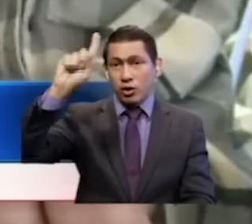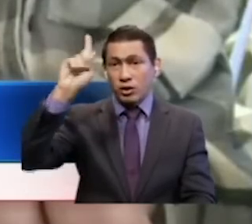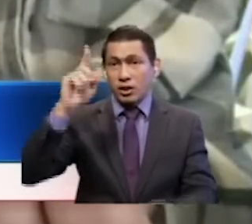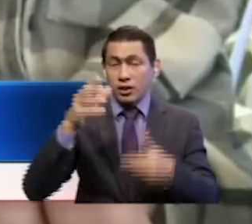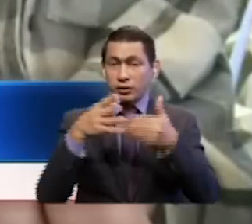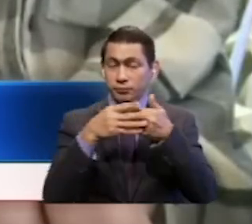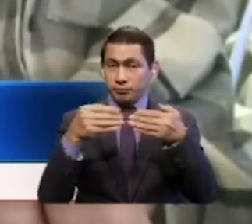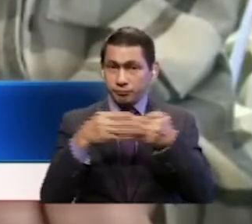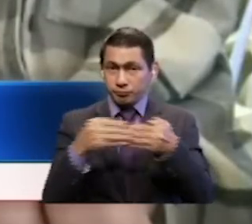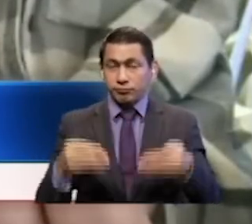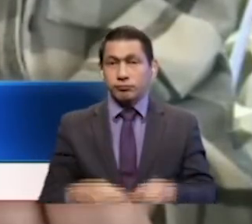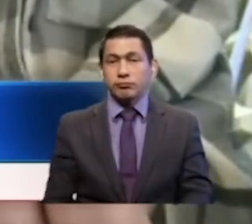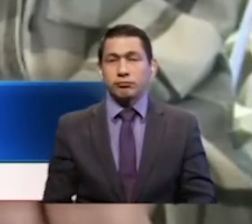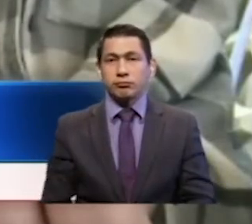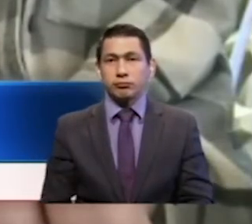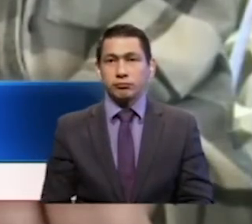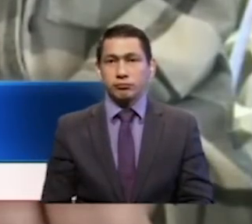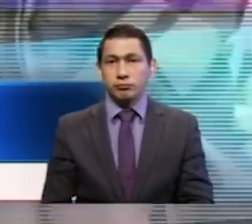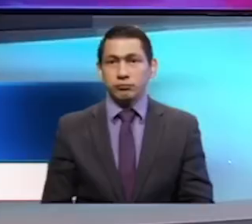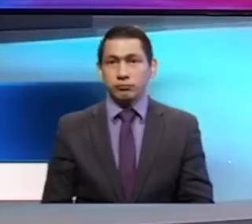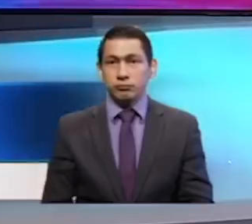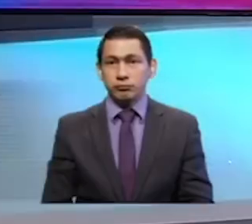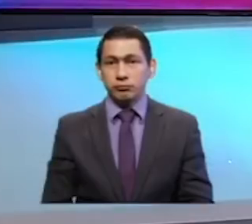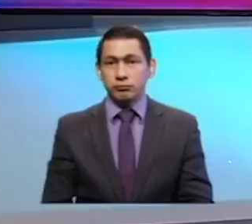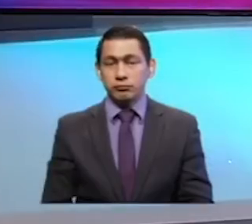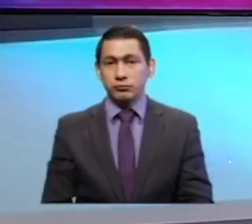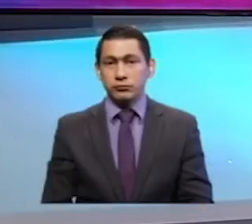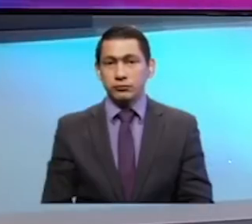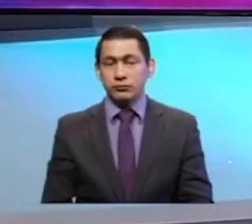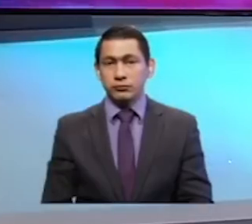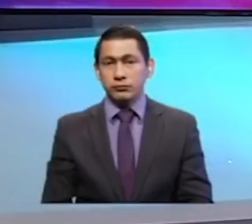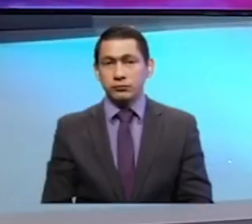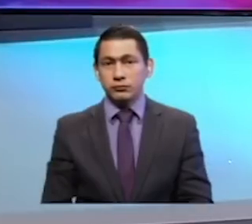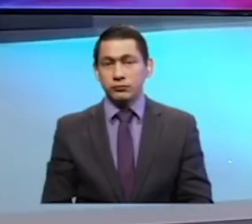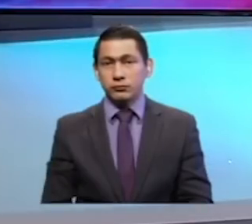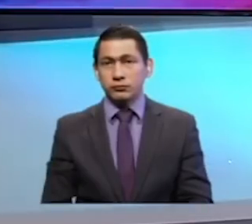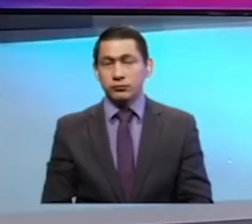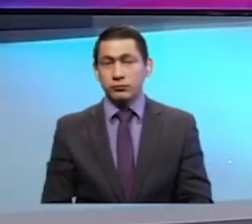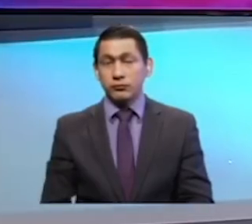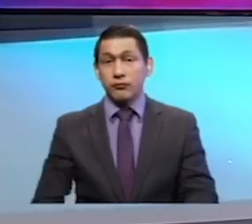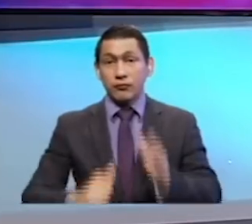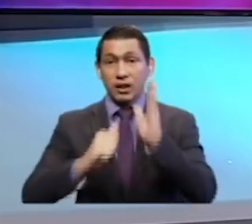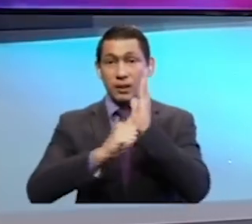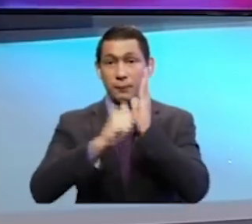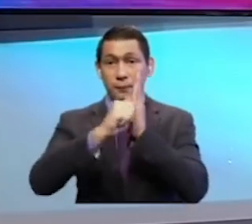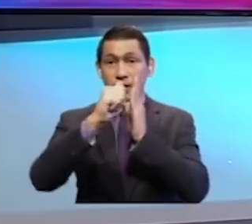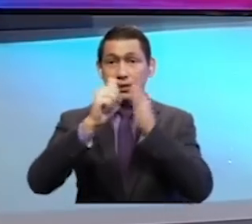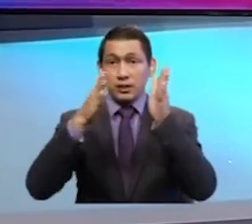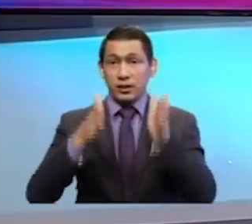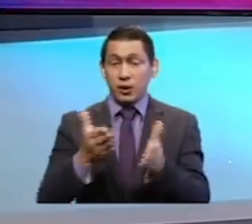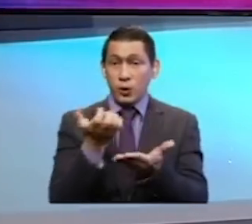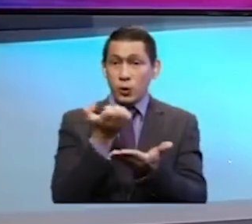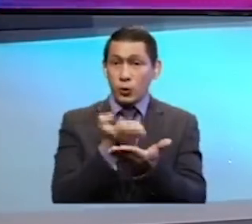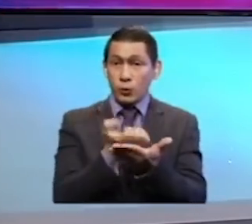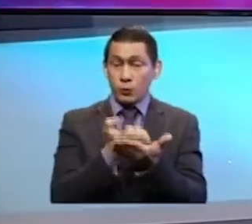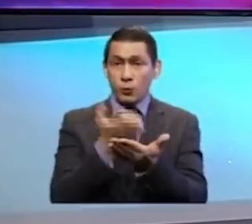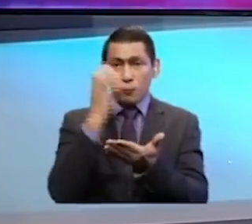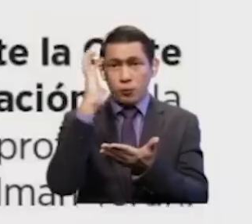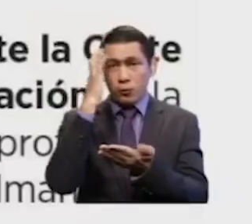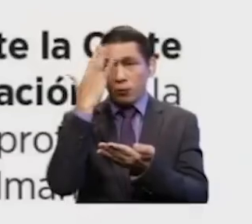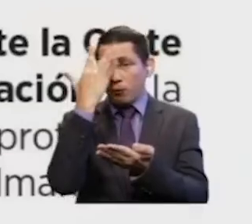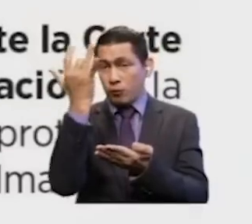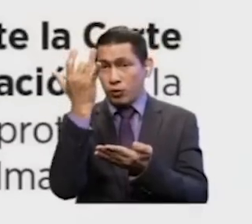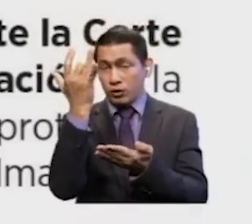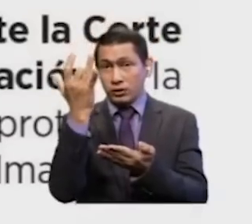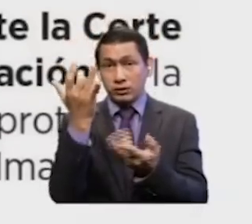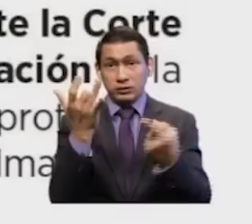millones de dólares. Y el ministro de Economía expresó su preocupación por el interés